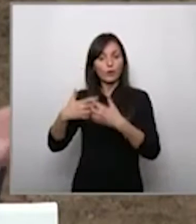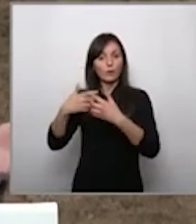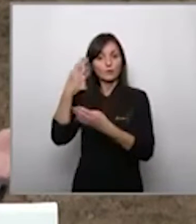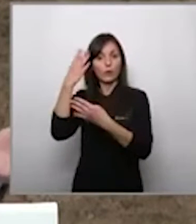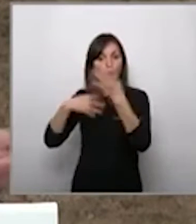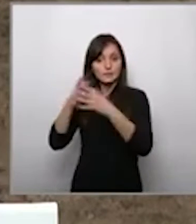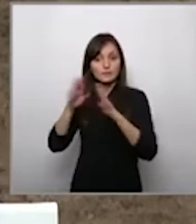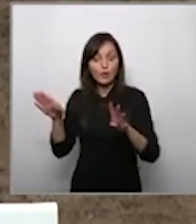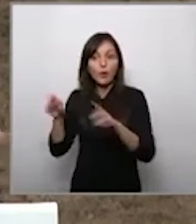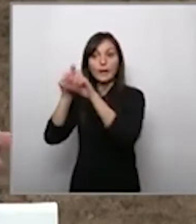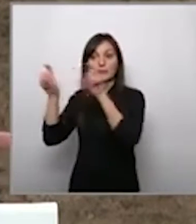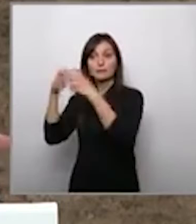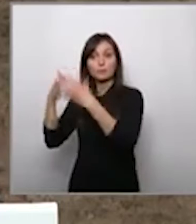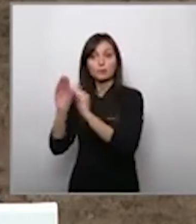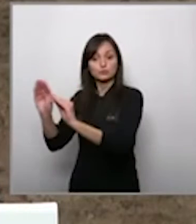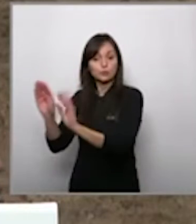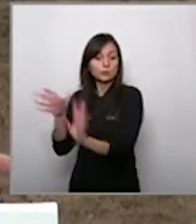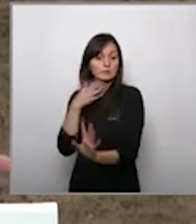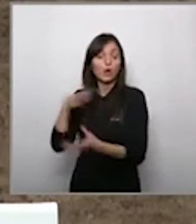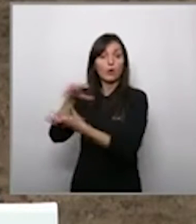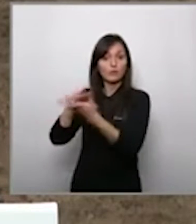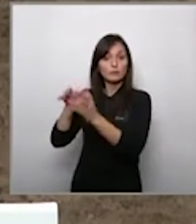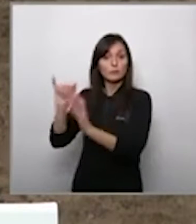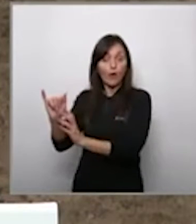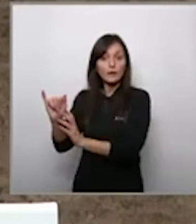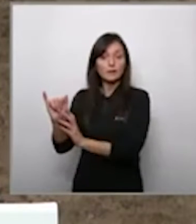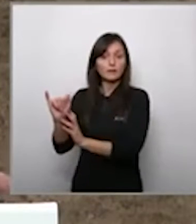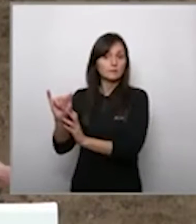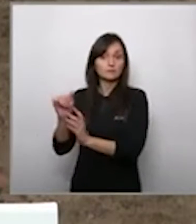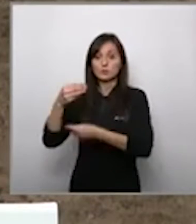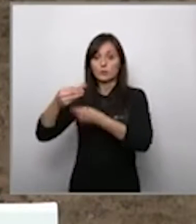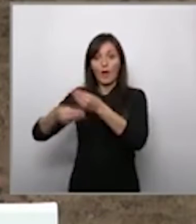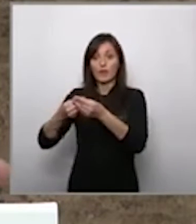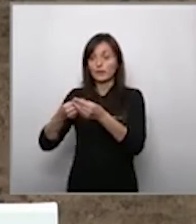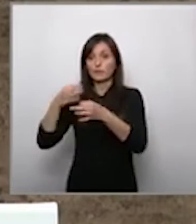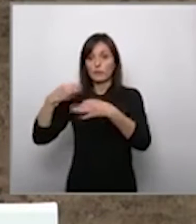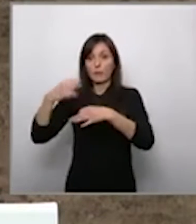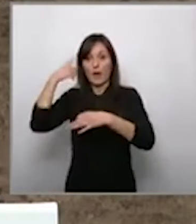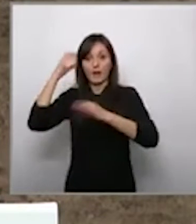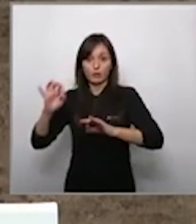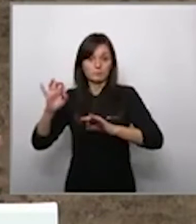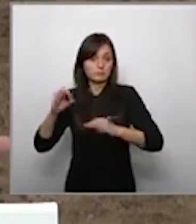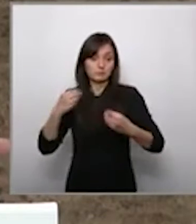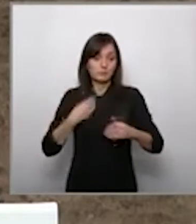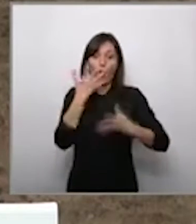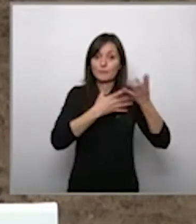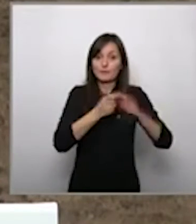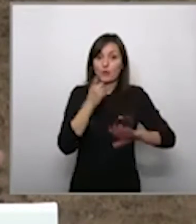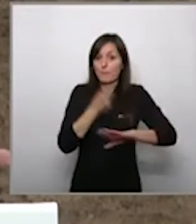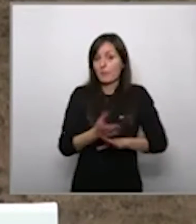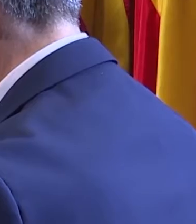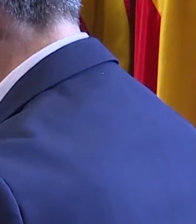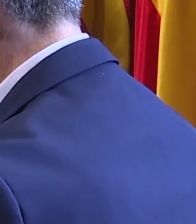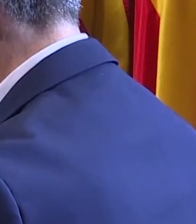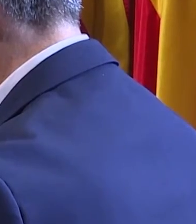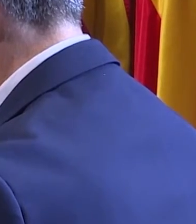respecto el funcionamiento de las empresas y cuando hay un conflicto se dirige de una manera raonable, como dice la administración y como dice la